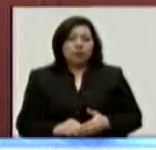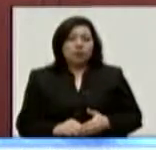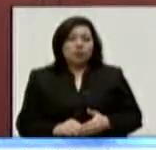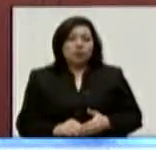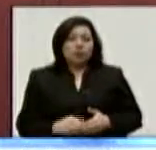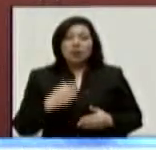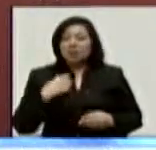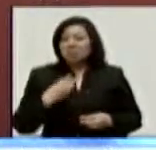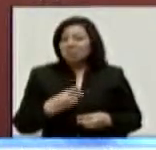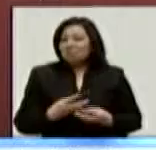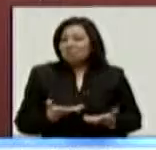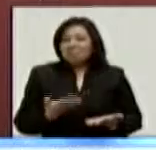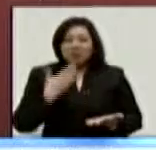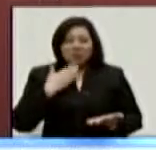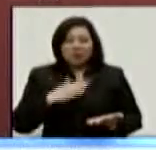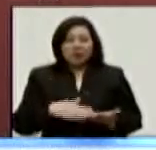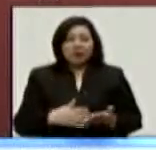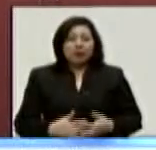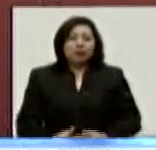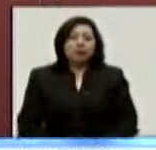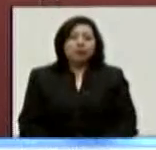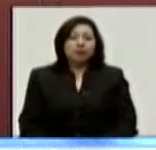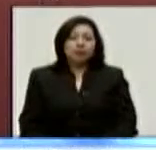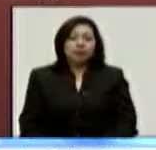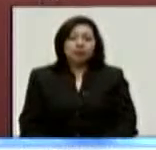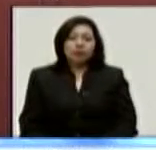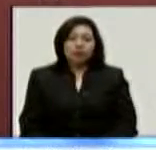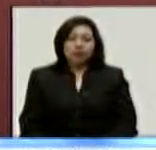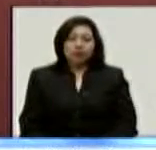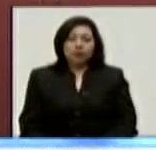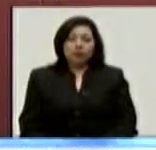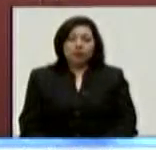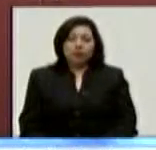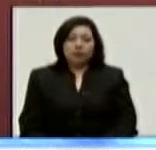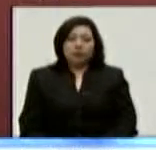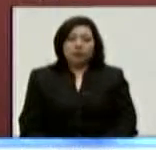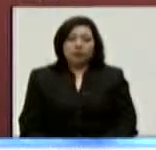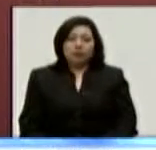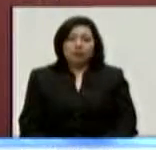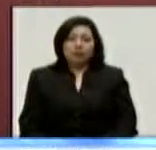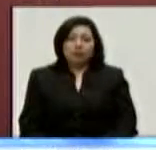la matemática no es una opinión, felizmente. Entonces,